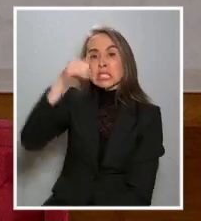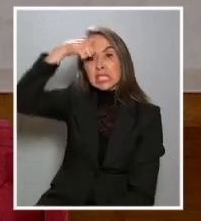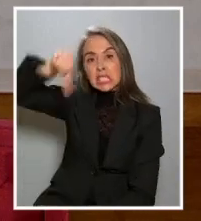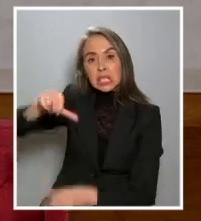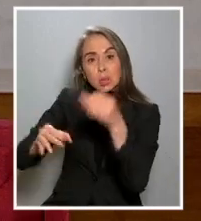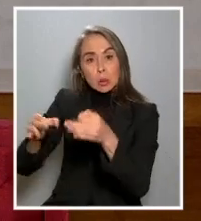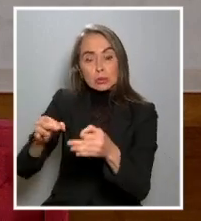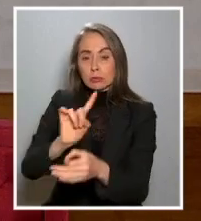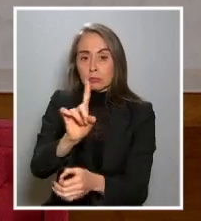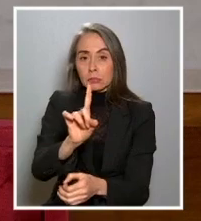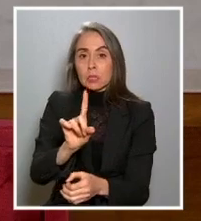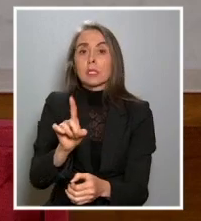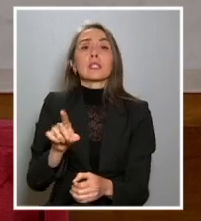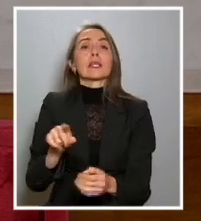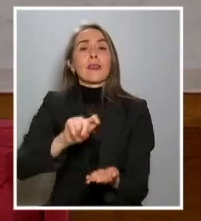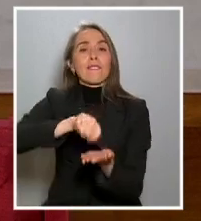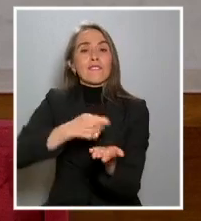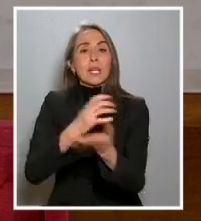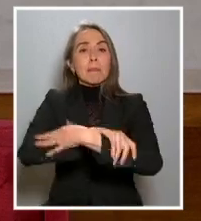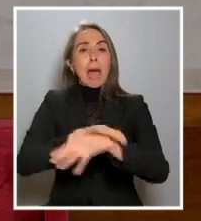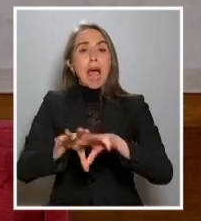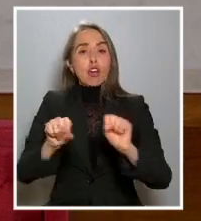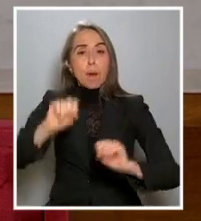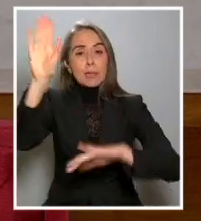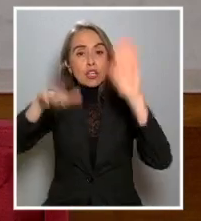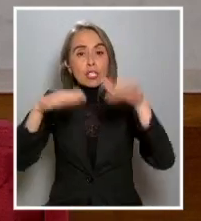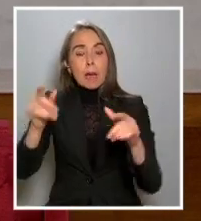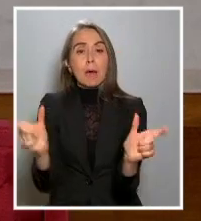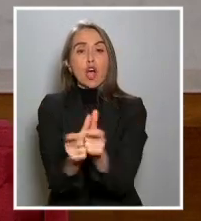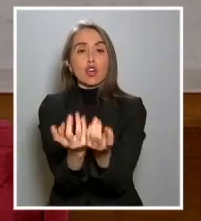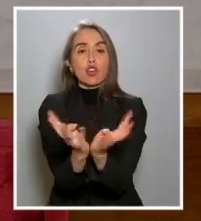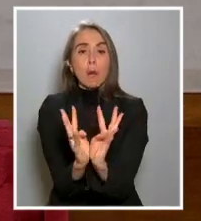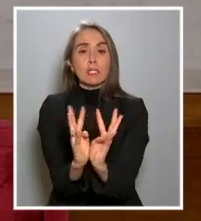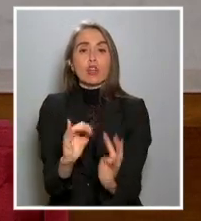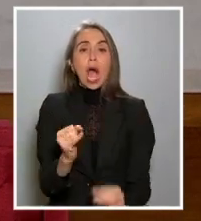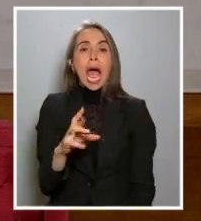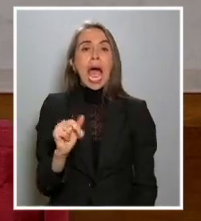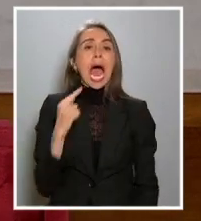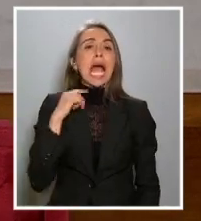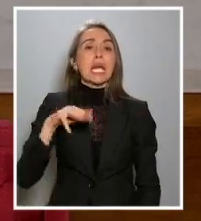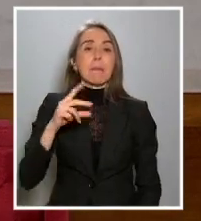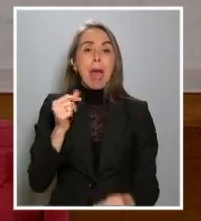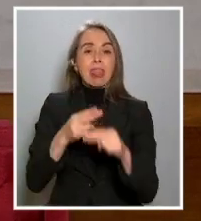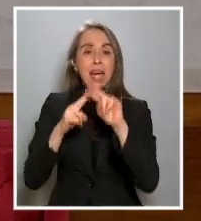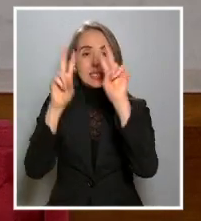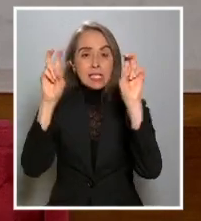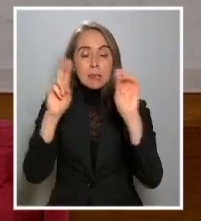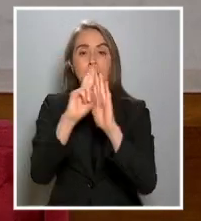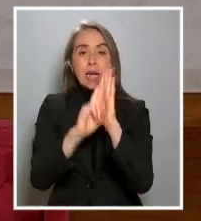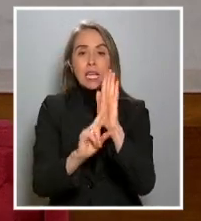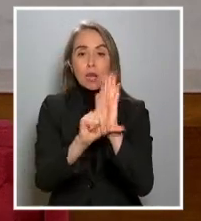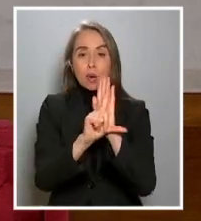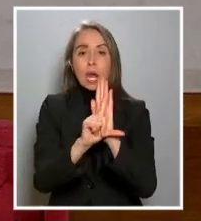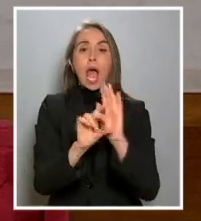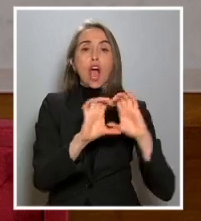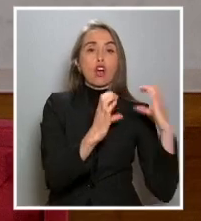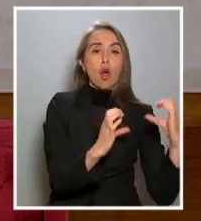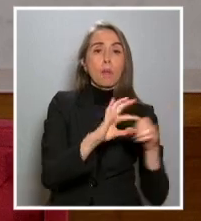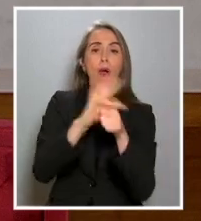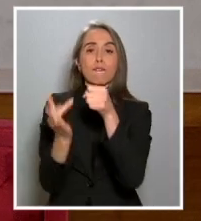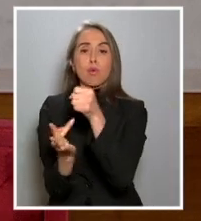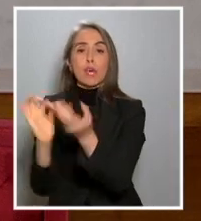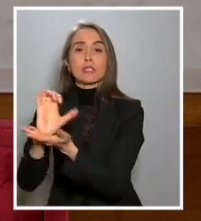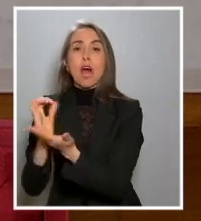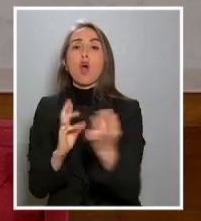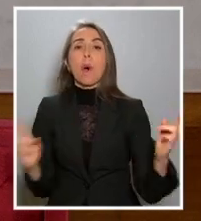que a propósito del caso Convenios, convocamos a la Comisión Jaraquemada para regular de mejor manera la relación entre corporaciones, fundaciones y el